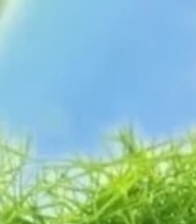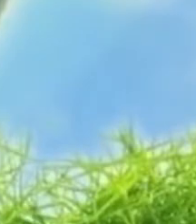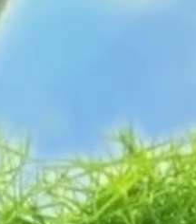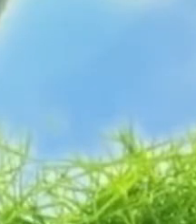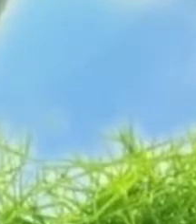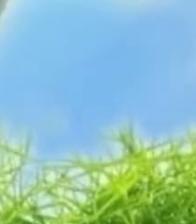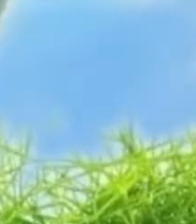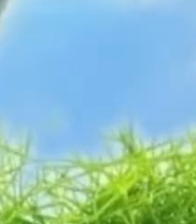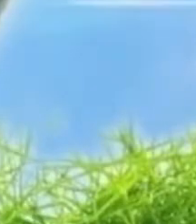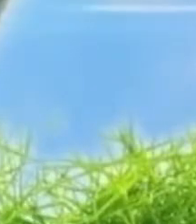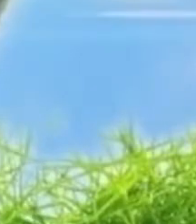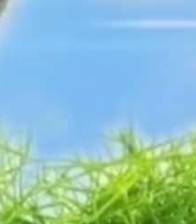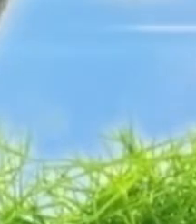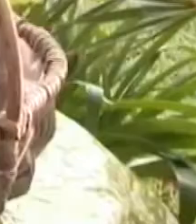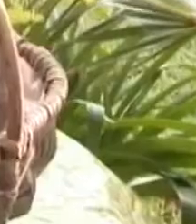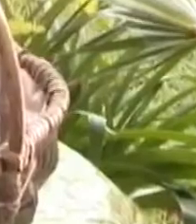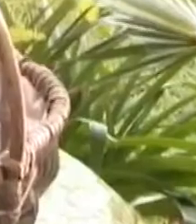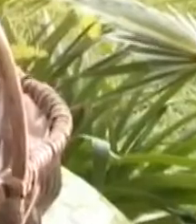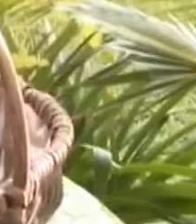1,5 el límite.